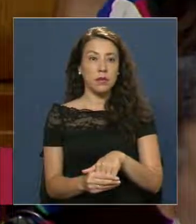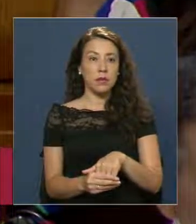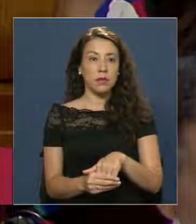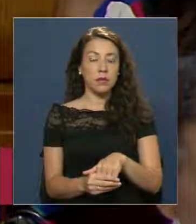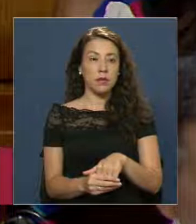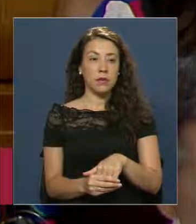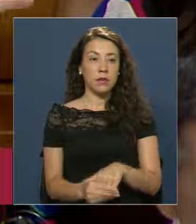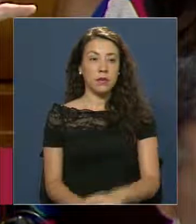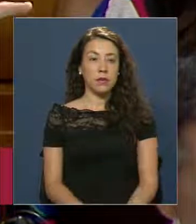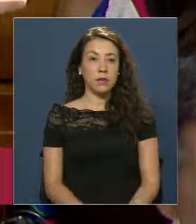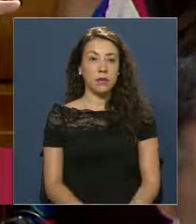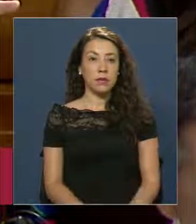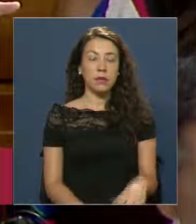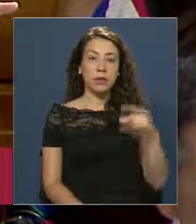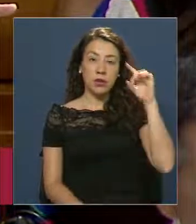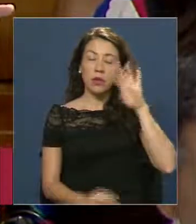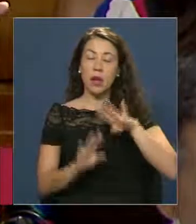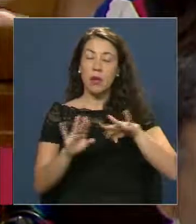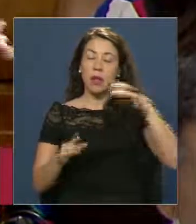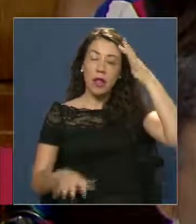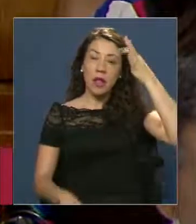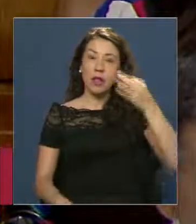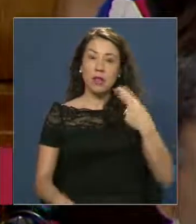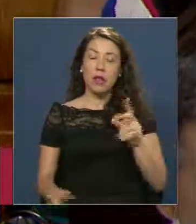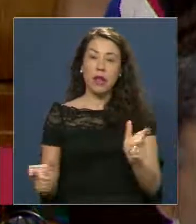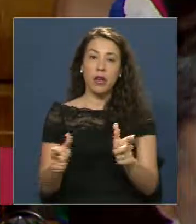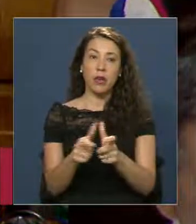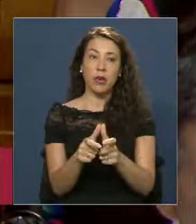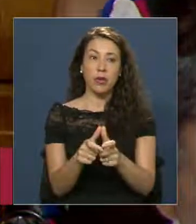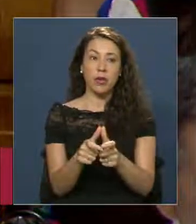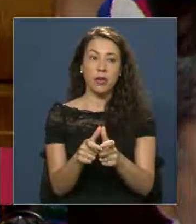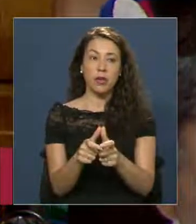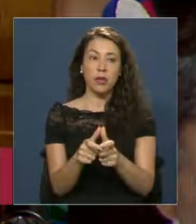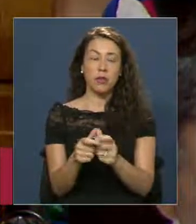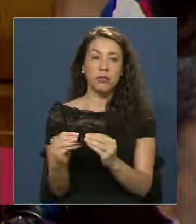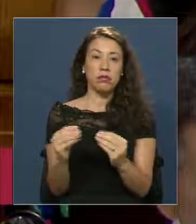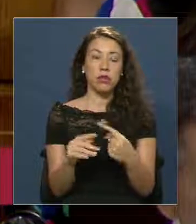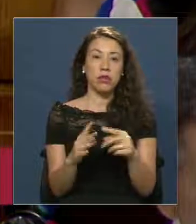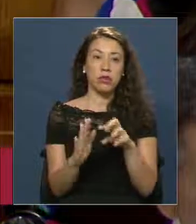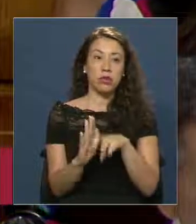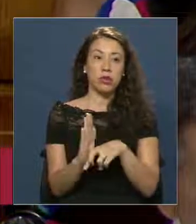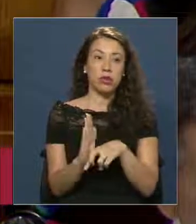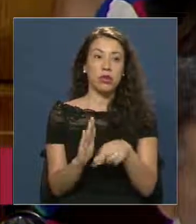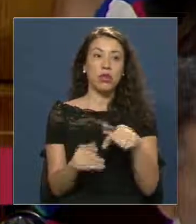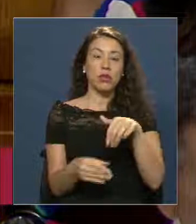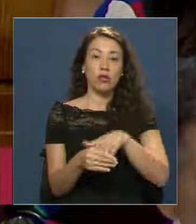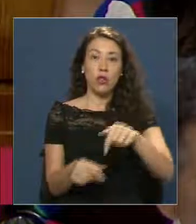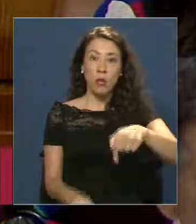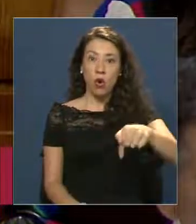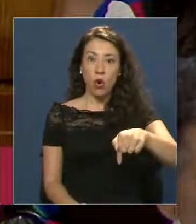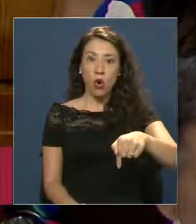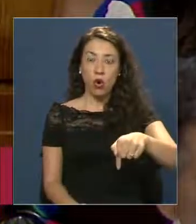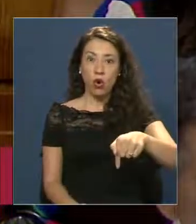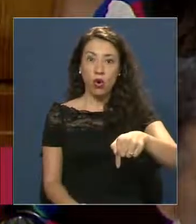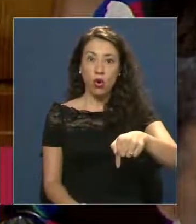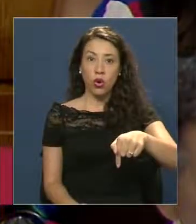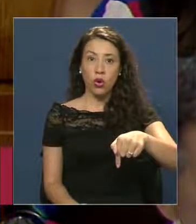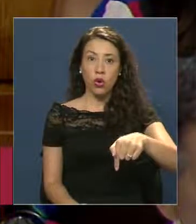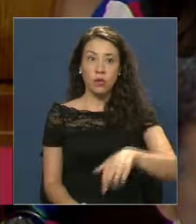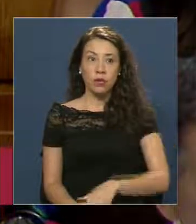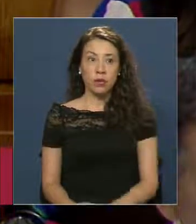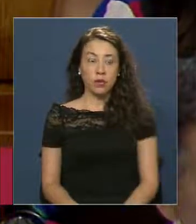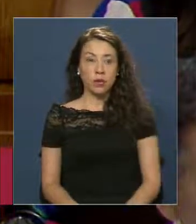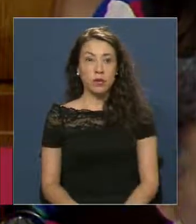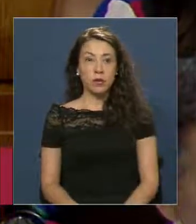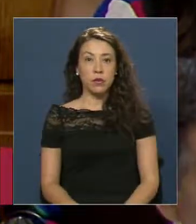Yo entiendo que, independiente de lo que adopte la comité y que veamos otro proyecto entre medio, lo vamos a votar hoy día, ¿no? El